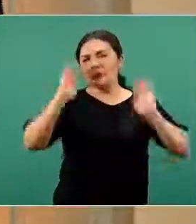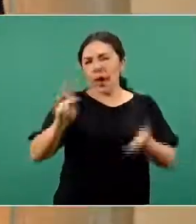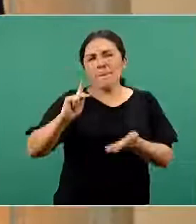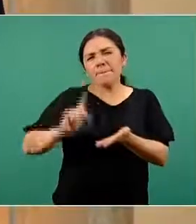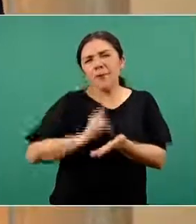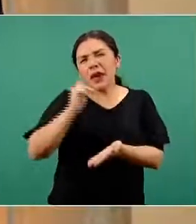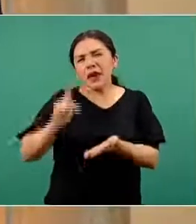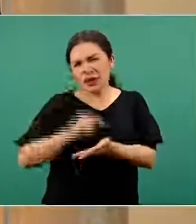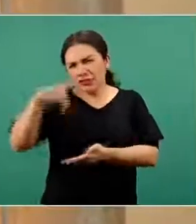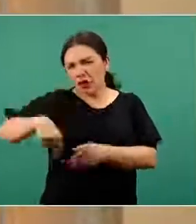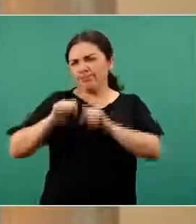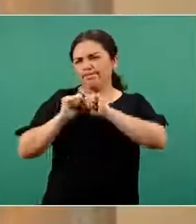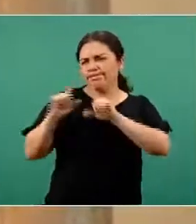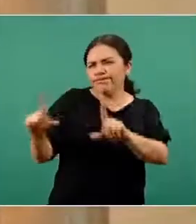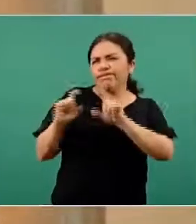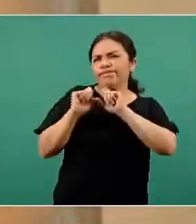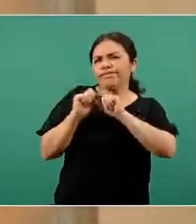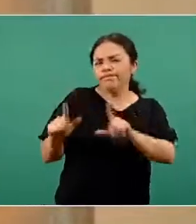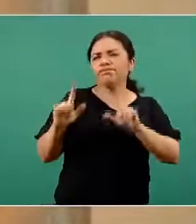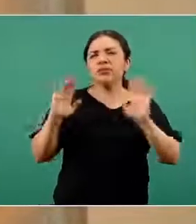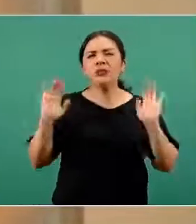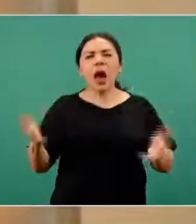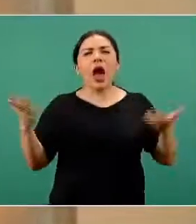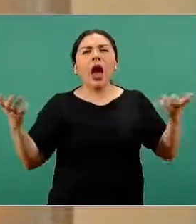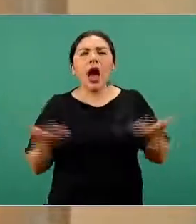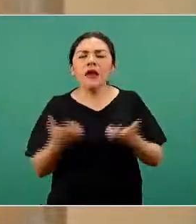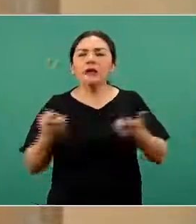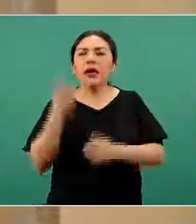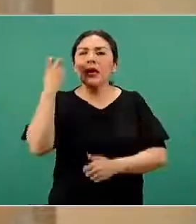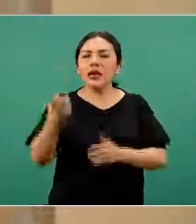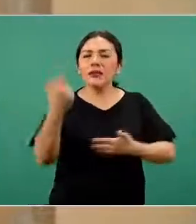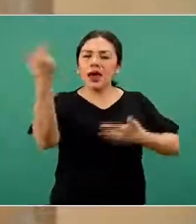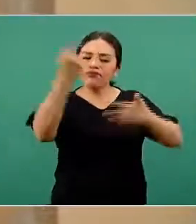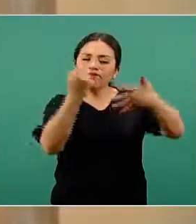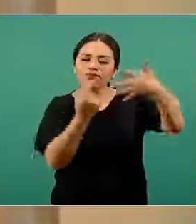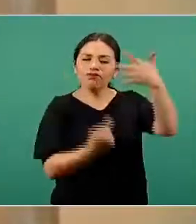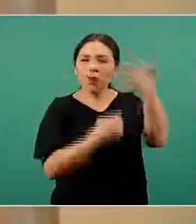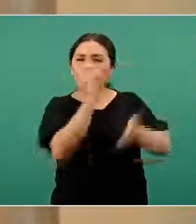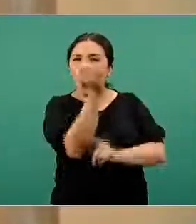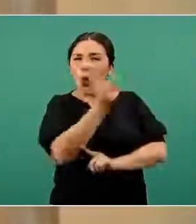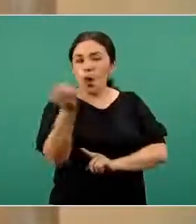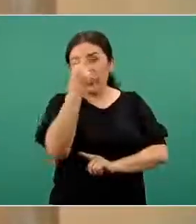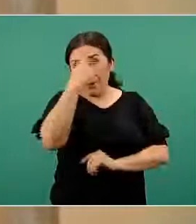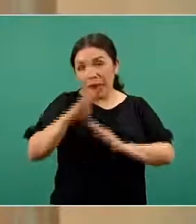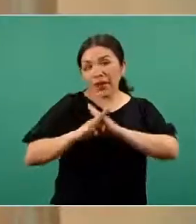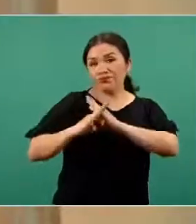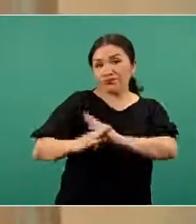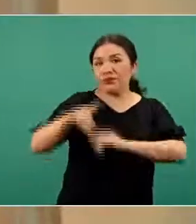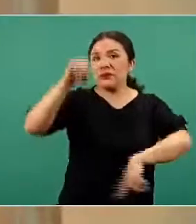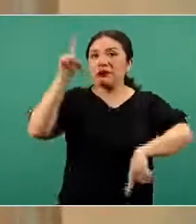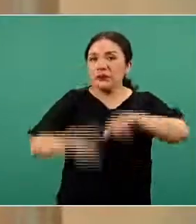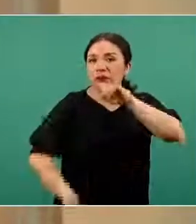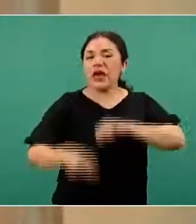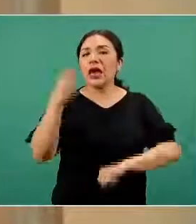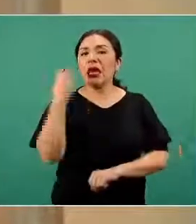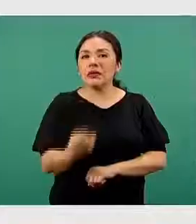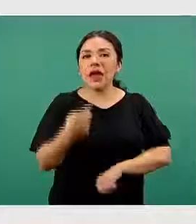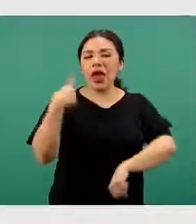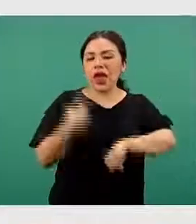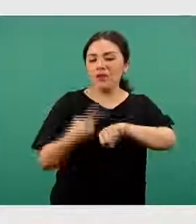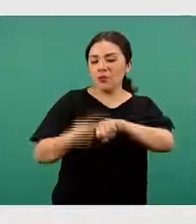repetida en este espacio, hemos elaborado este lineamiento para la prevención y mitigación